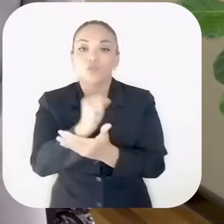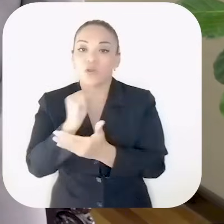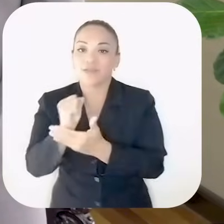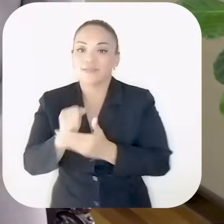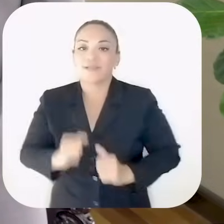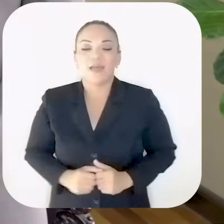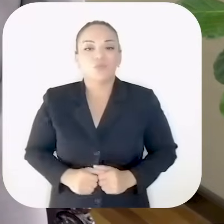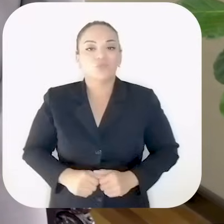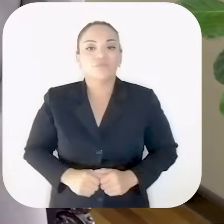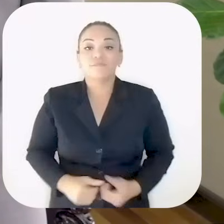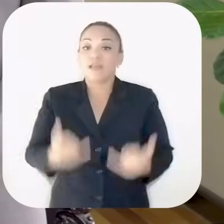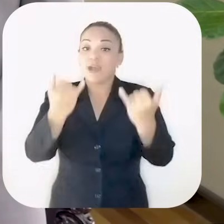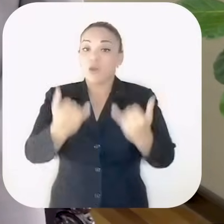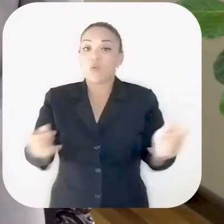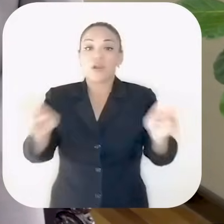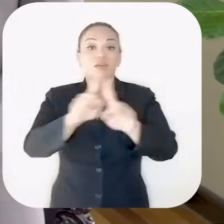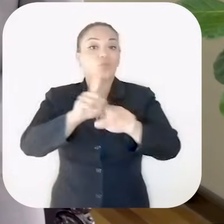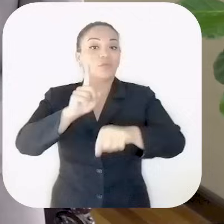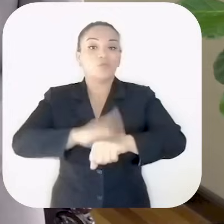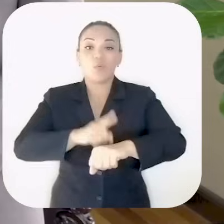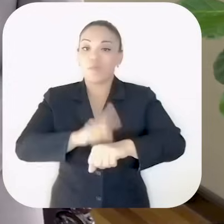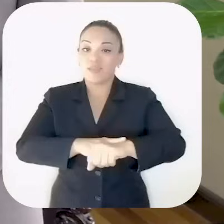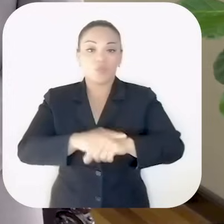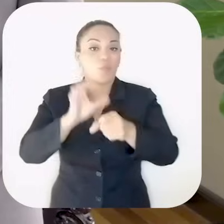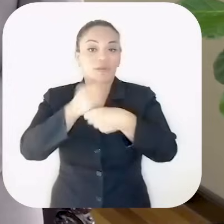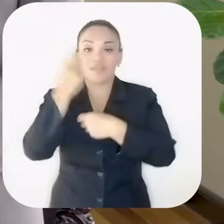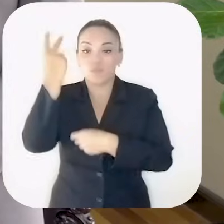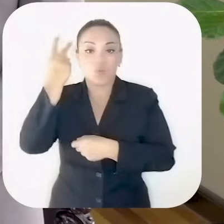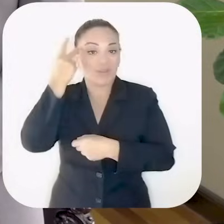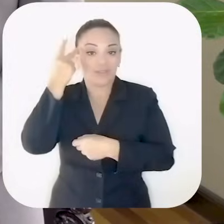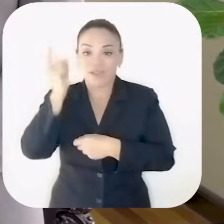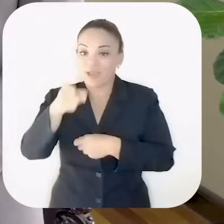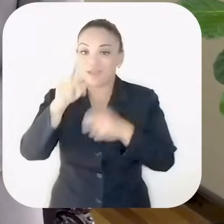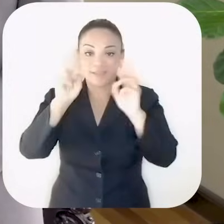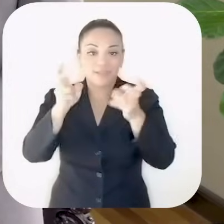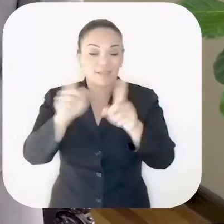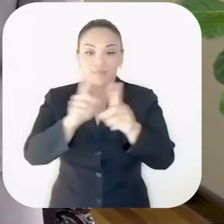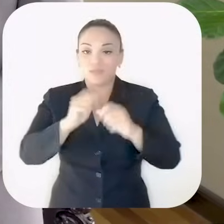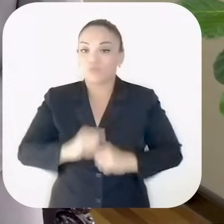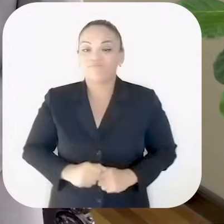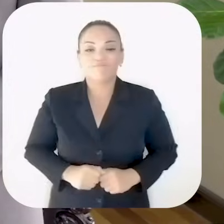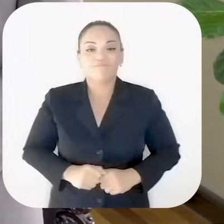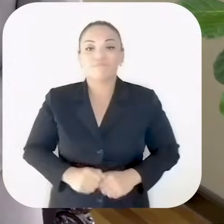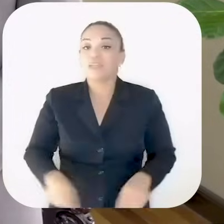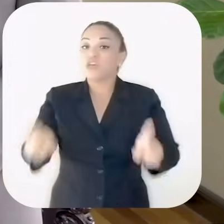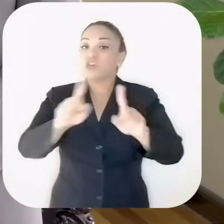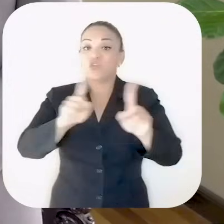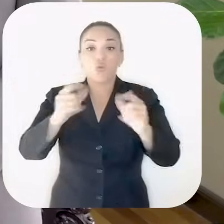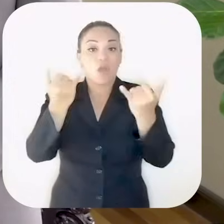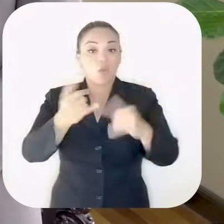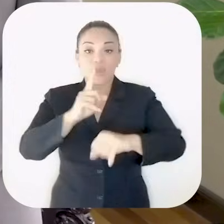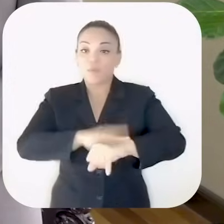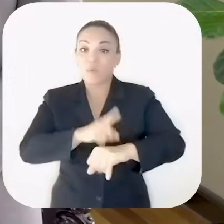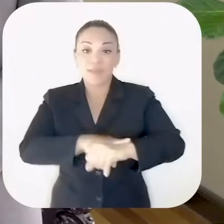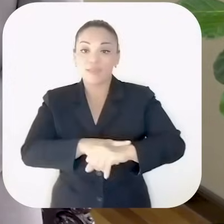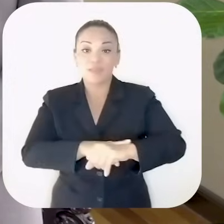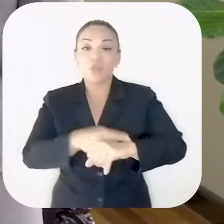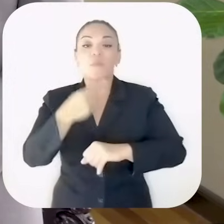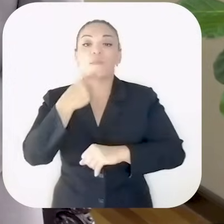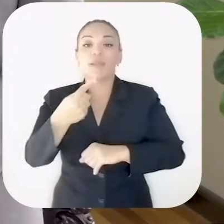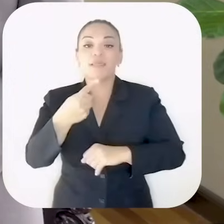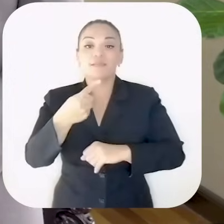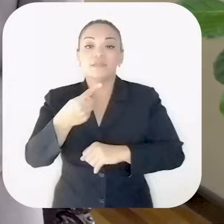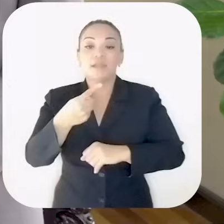es momento, compatriotas, para politiquear con este tema. No es momento, compatriotas, para decir, cuando